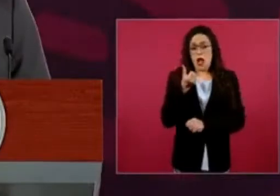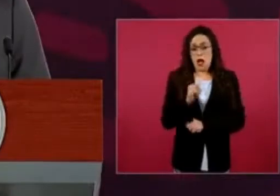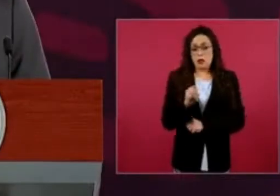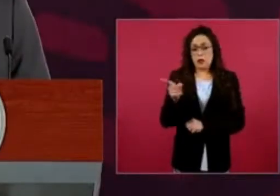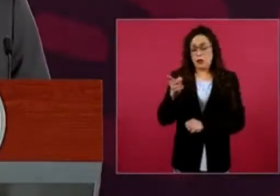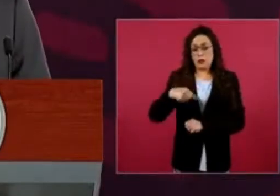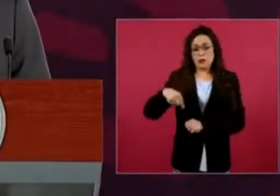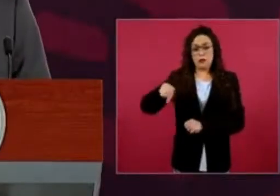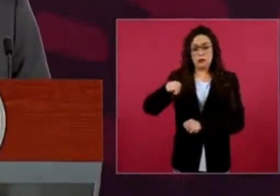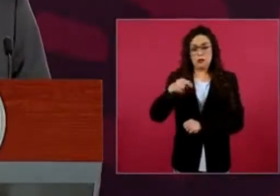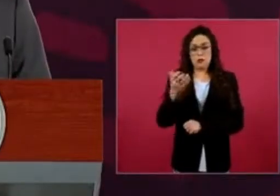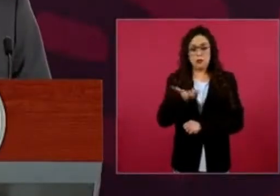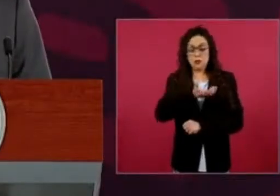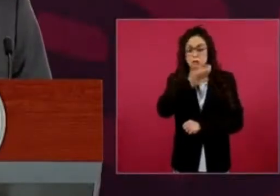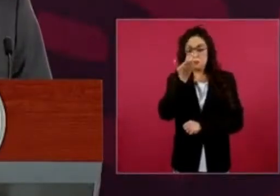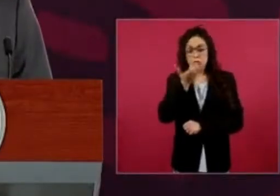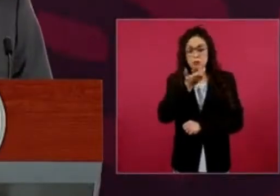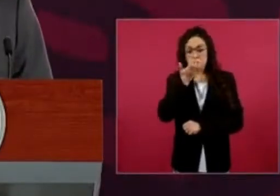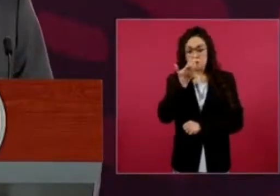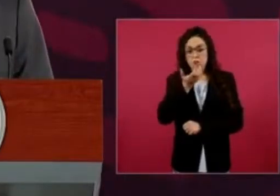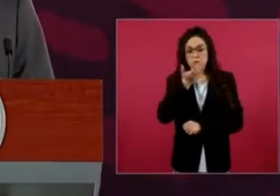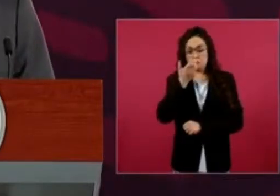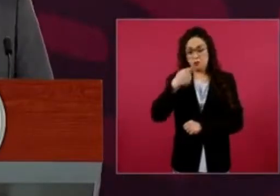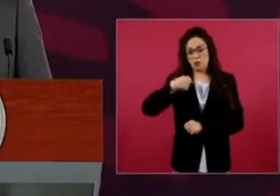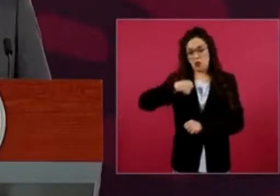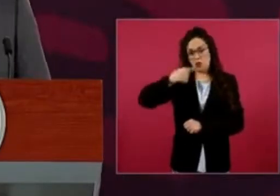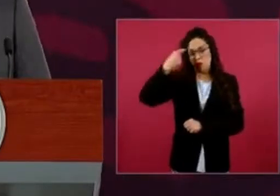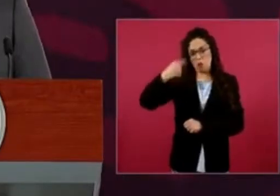con mucho autoritarismo.